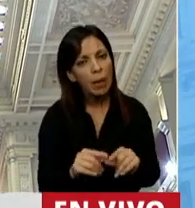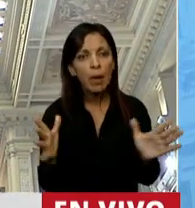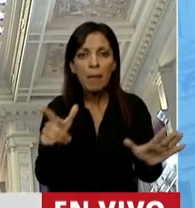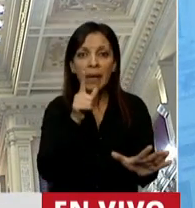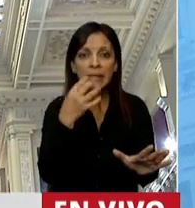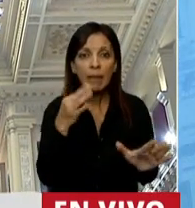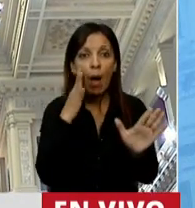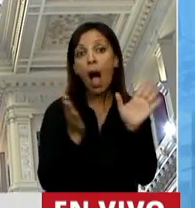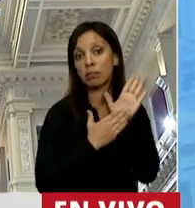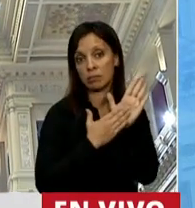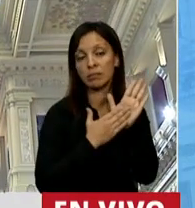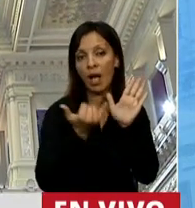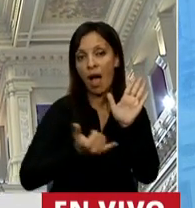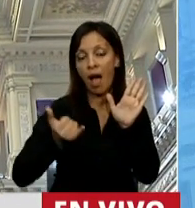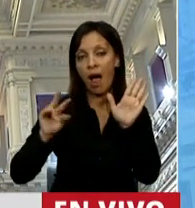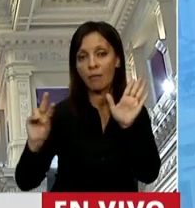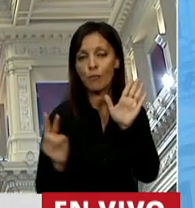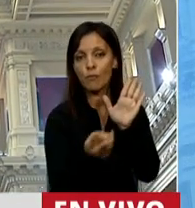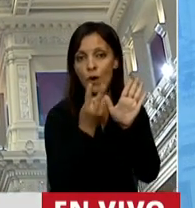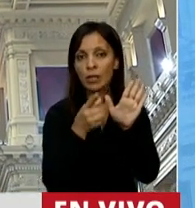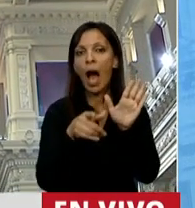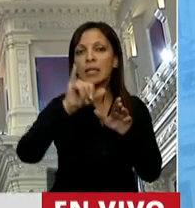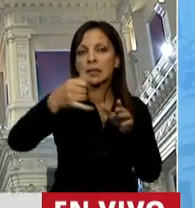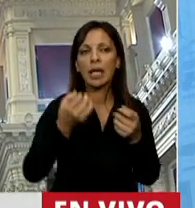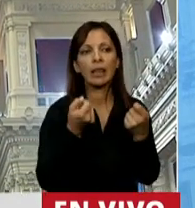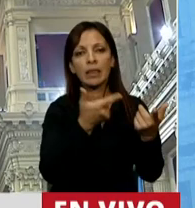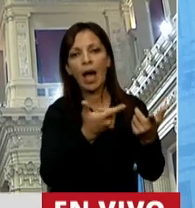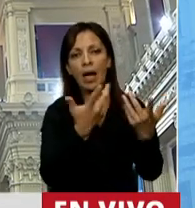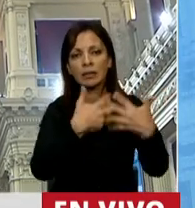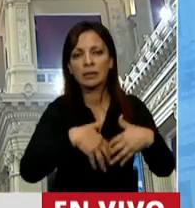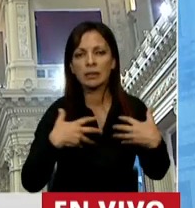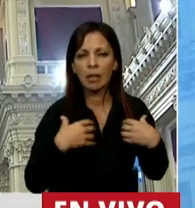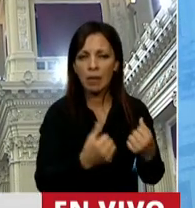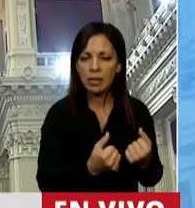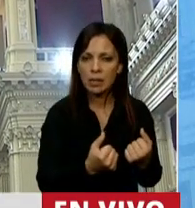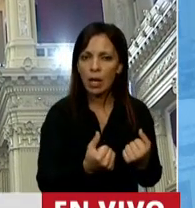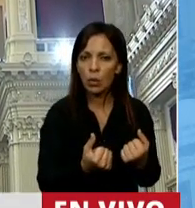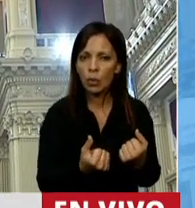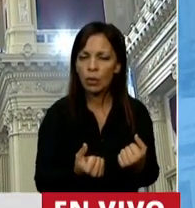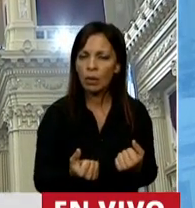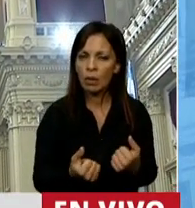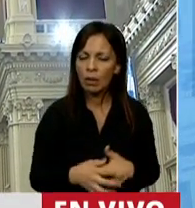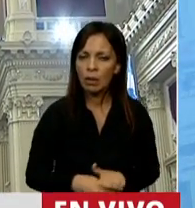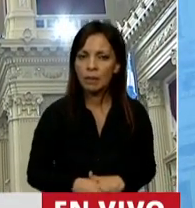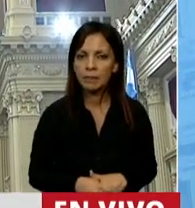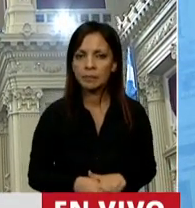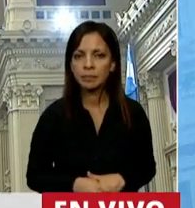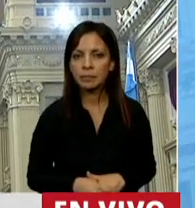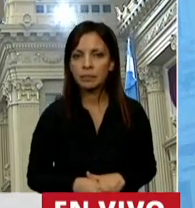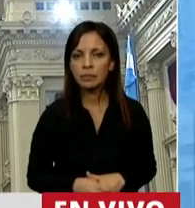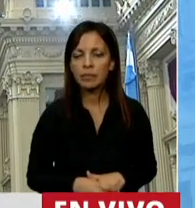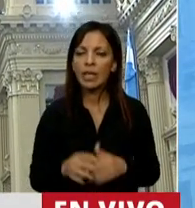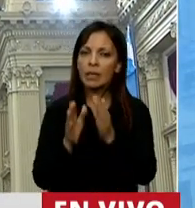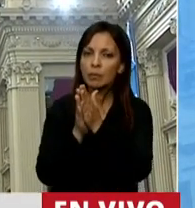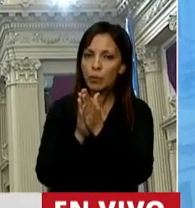que demostrar cuántas muertes tenemos para acceder a un sistema de salud que nos debe incluir.